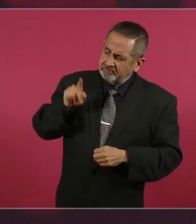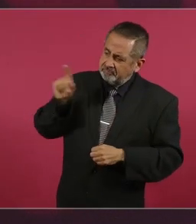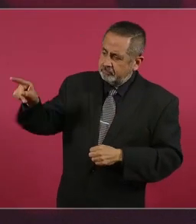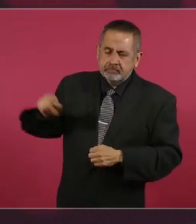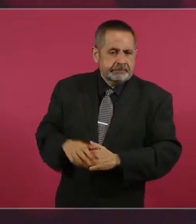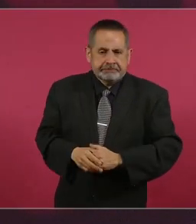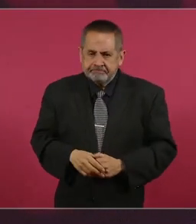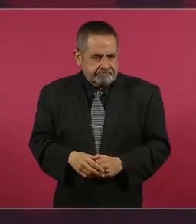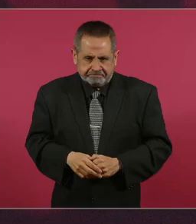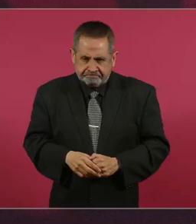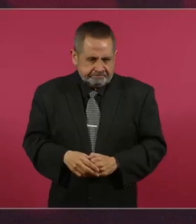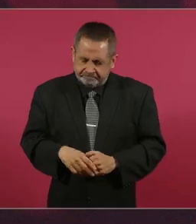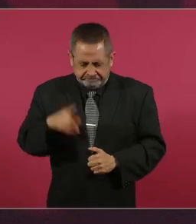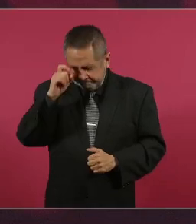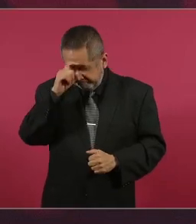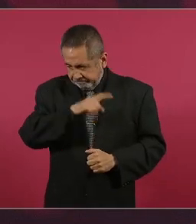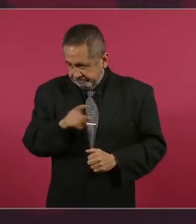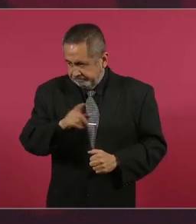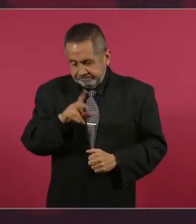Es muy difícil